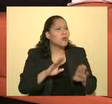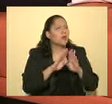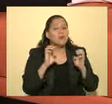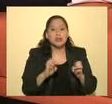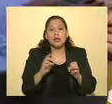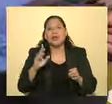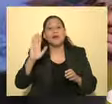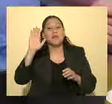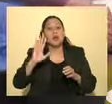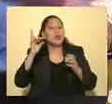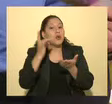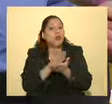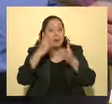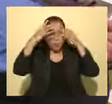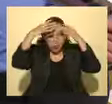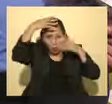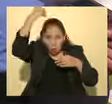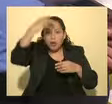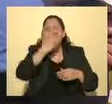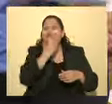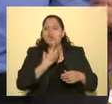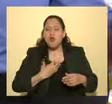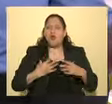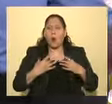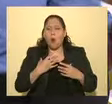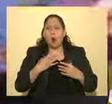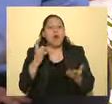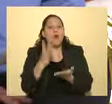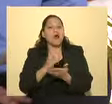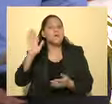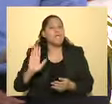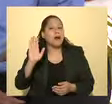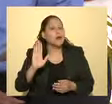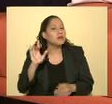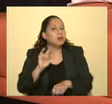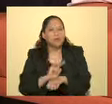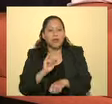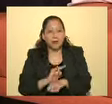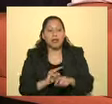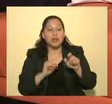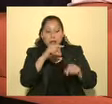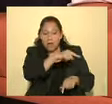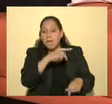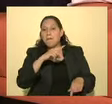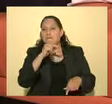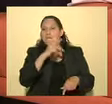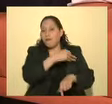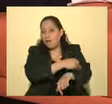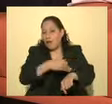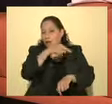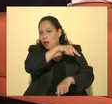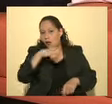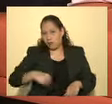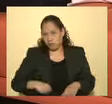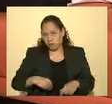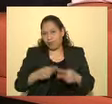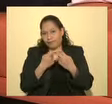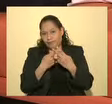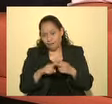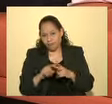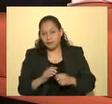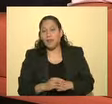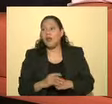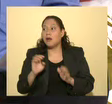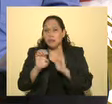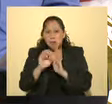en un Santa Claus. Y el papá, el nene solo te quiere ver como Santa Claus turismo de fin de semana. Turismo familiar. Y hay padres que aún teniendo